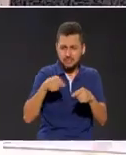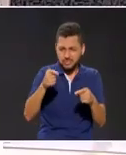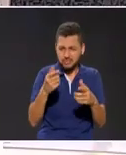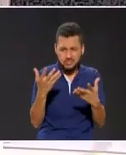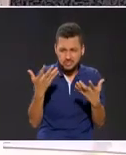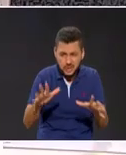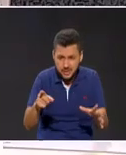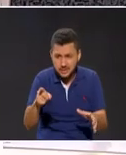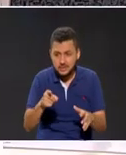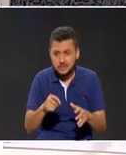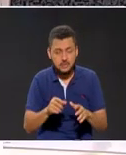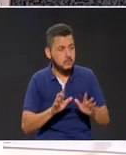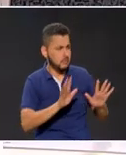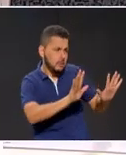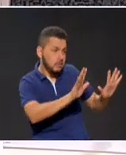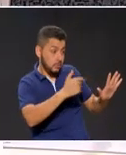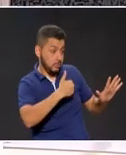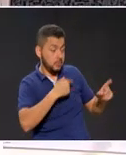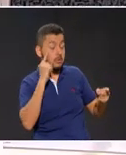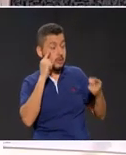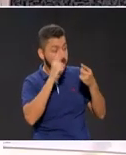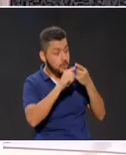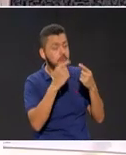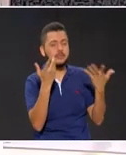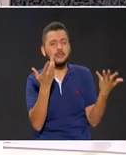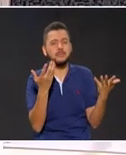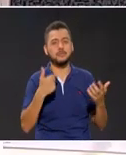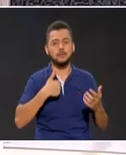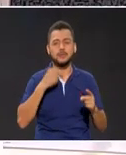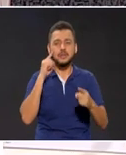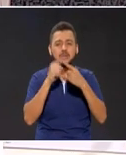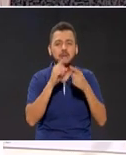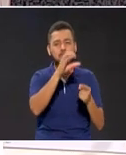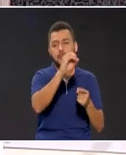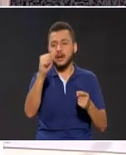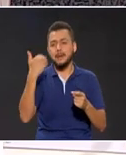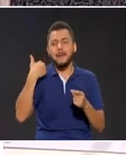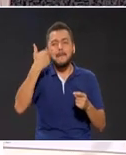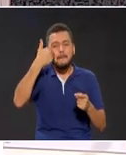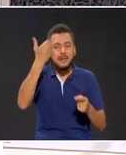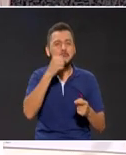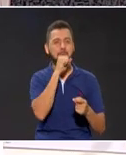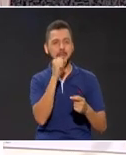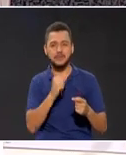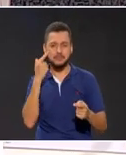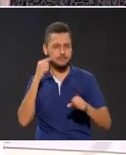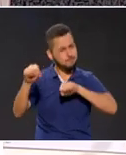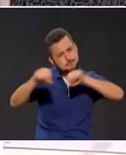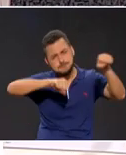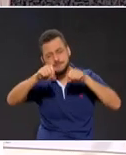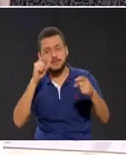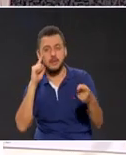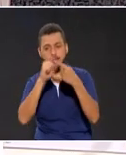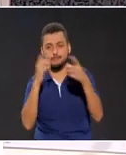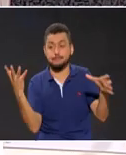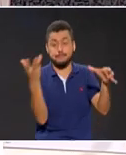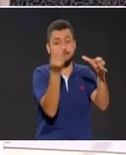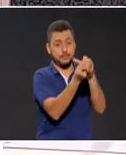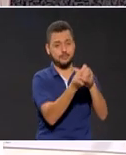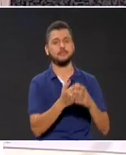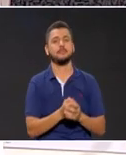las anteriores, Marcela. Yo creo que hay que recuperar y resaltar todos los programas que estén funcionando, pero también hay que decir que en el espacio